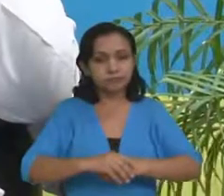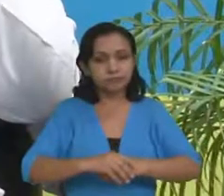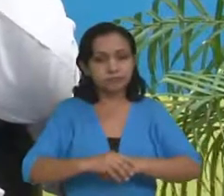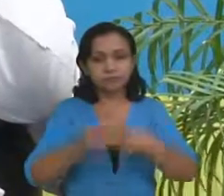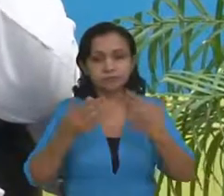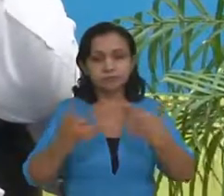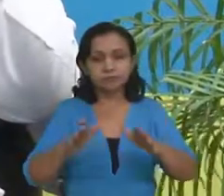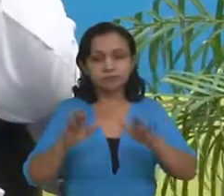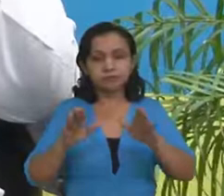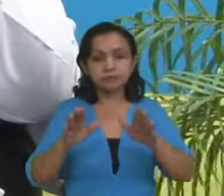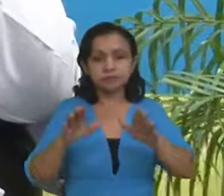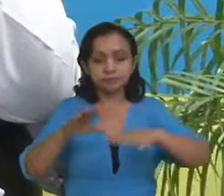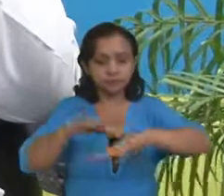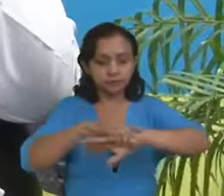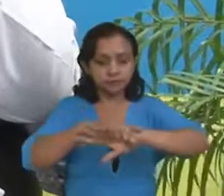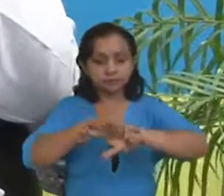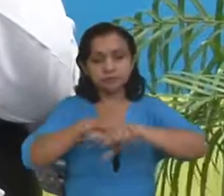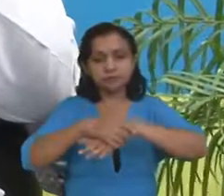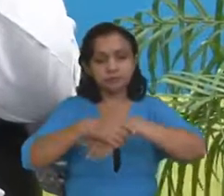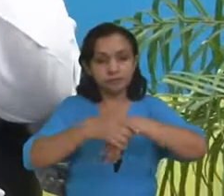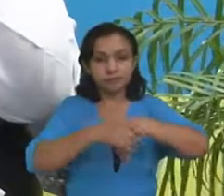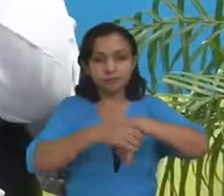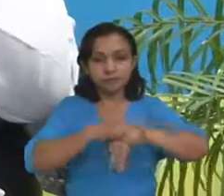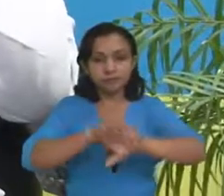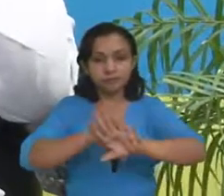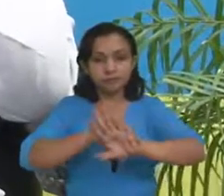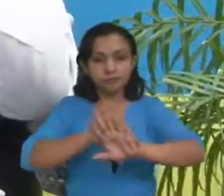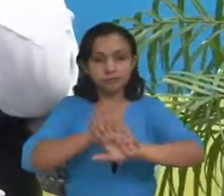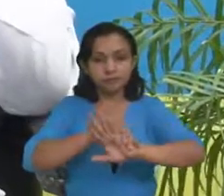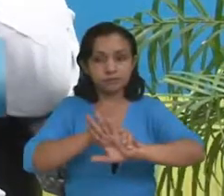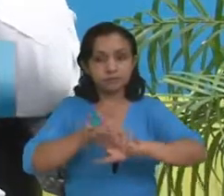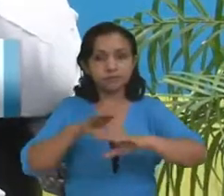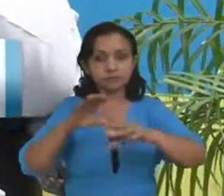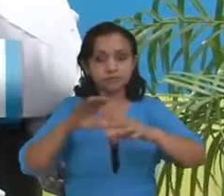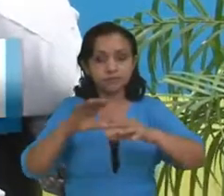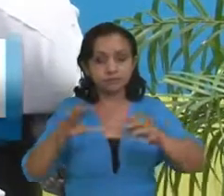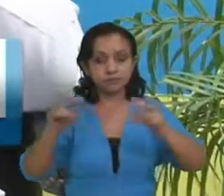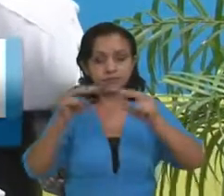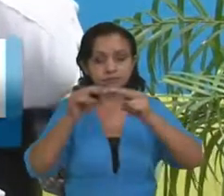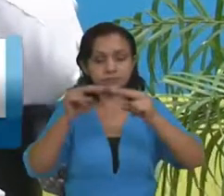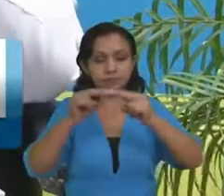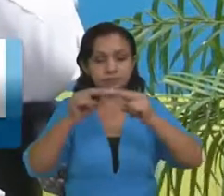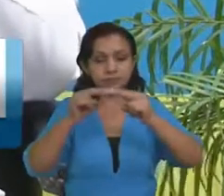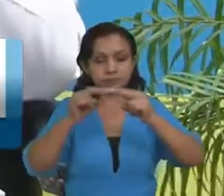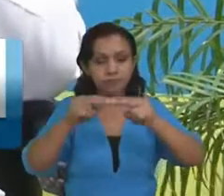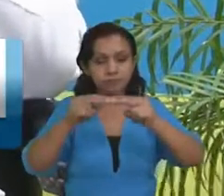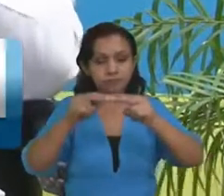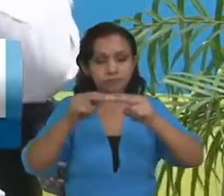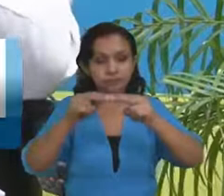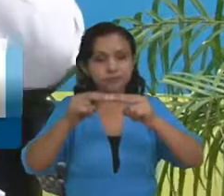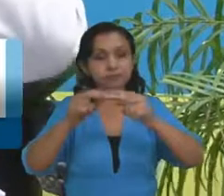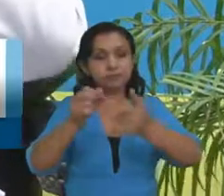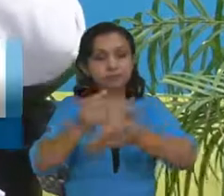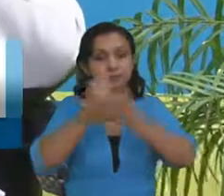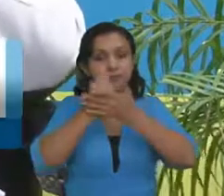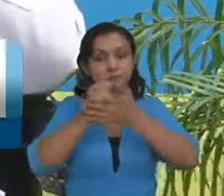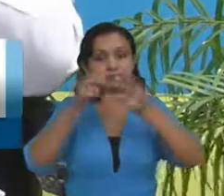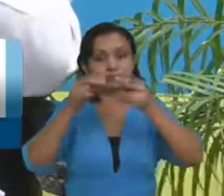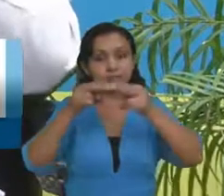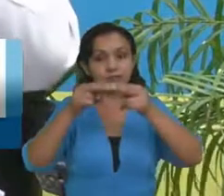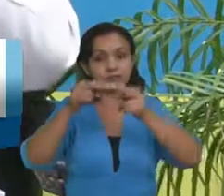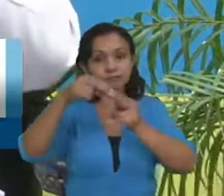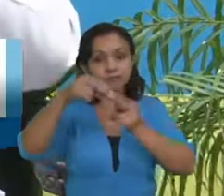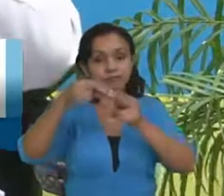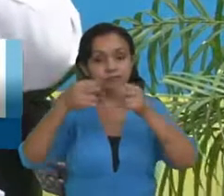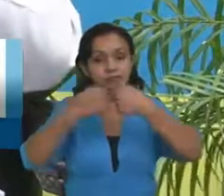Normalmente las articulaciones tienen una congruencia, ¿verdad?, que les permite mantenerse